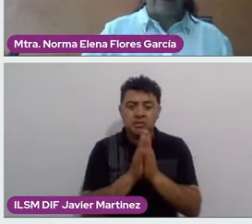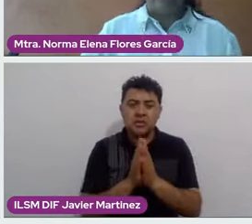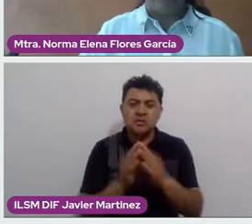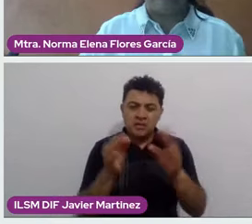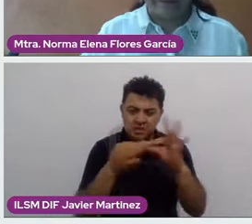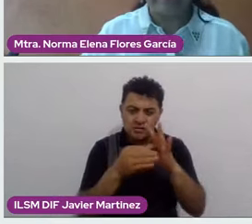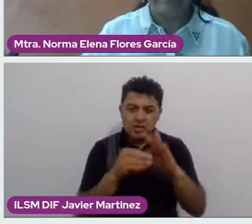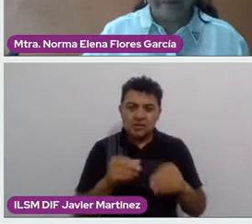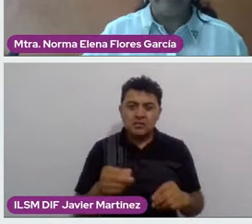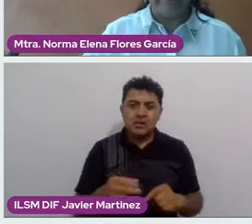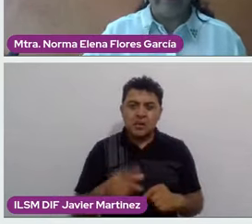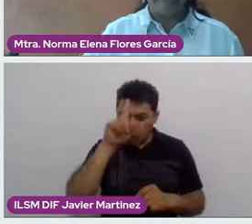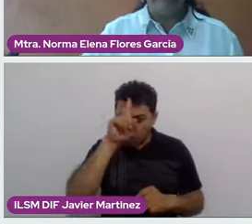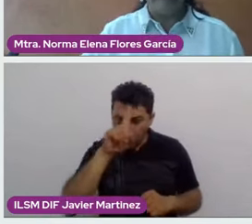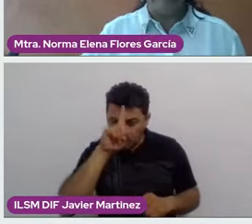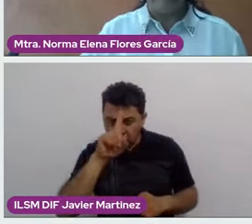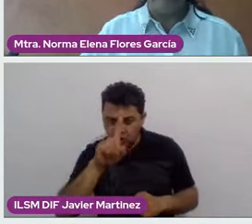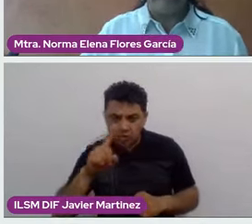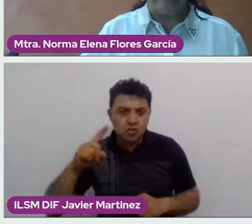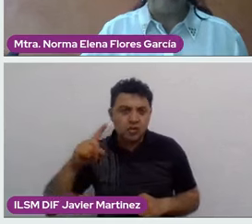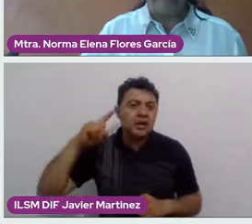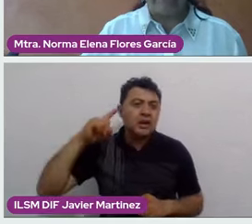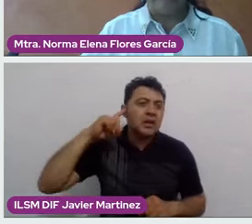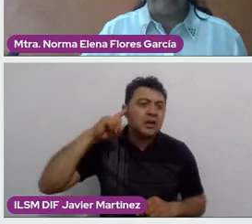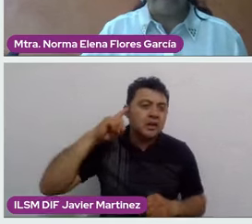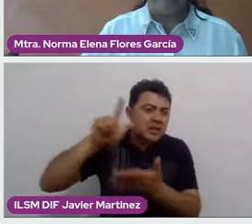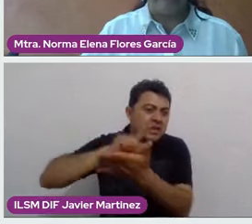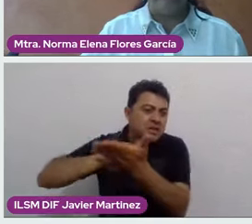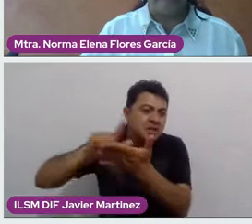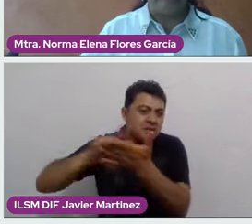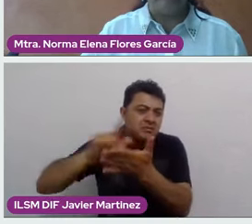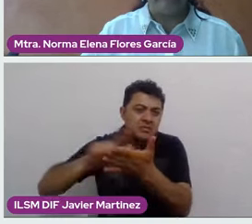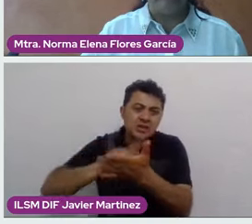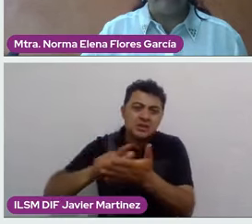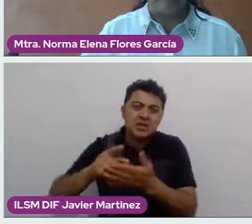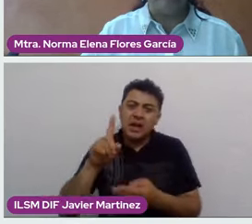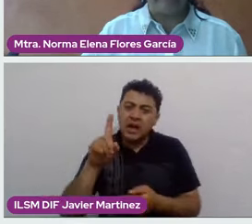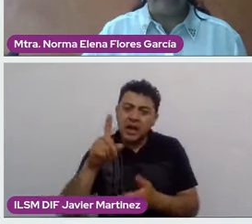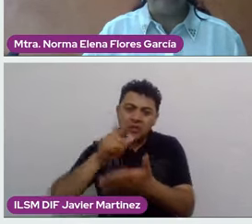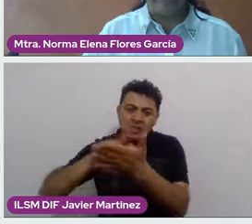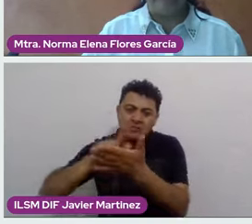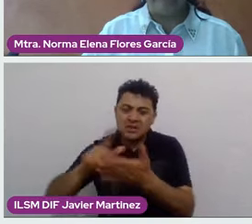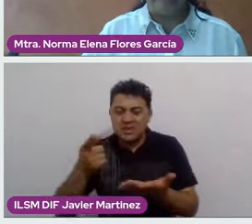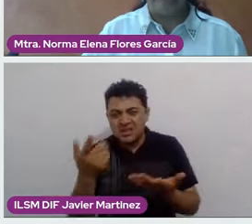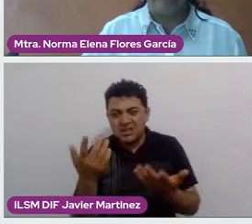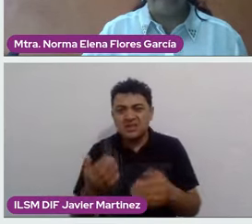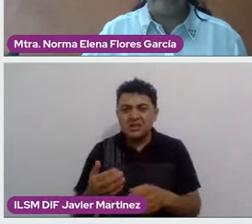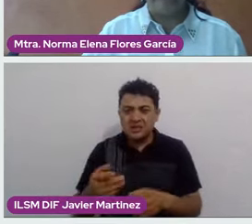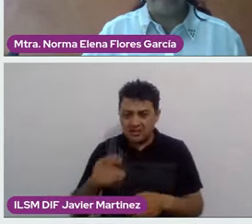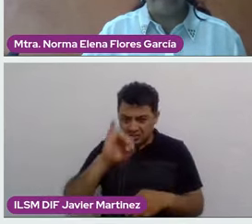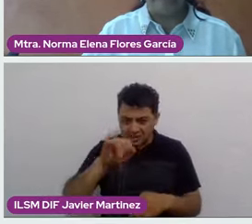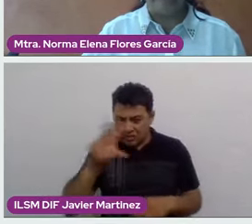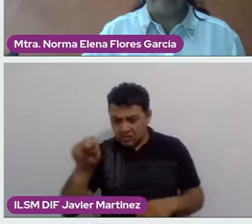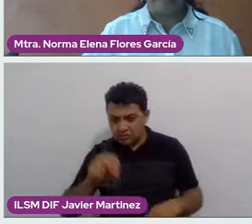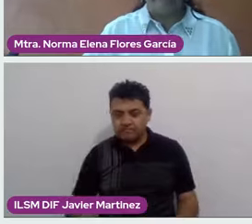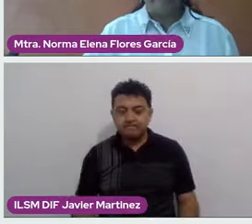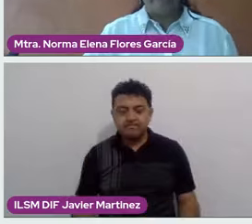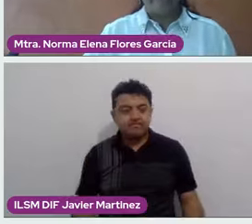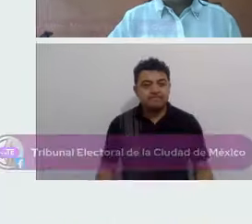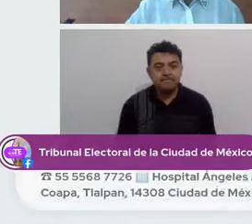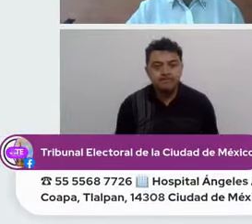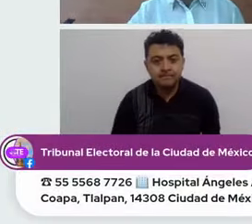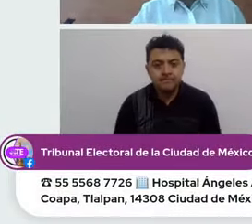misma persona. Muy buena pregunta. Bueno, los lavados de oído, para hacer un lavado de oído, primero debemos de verificar que la